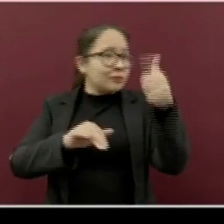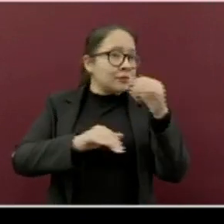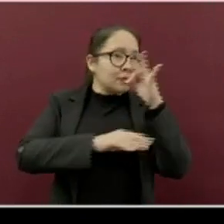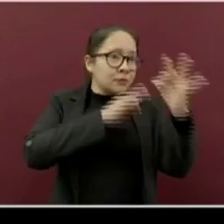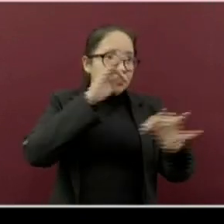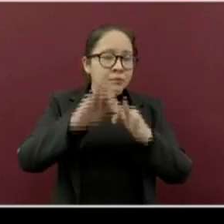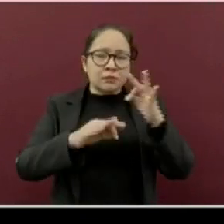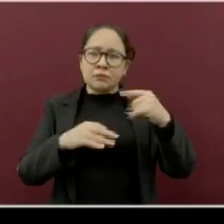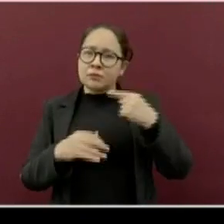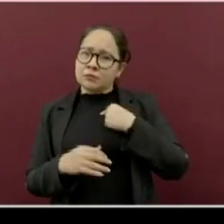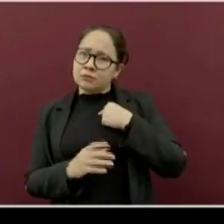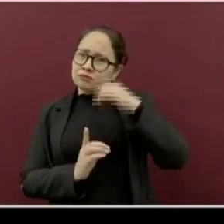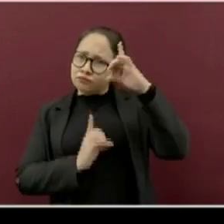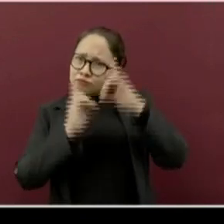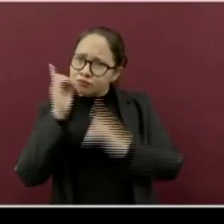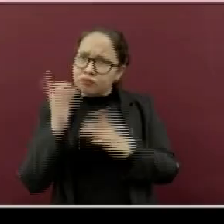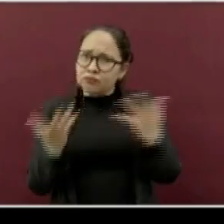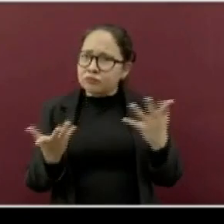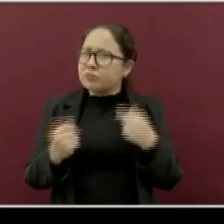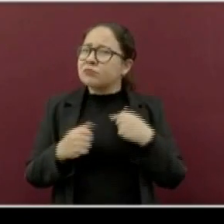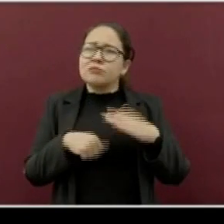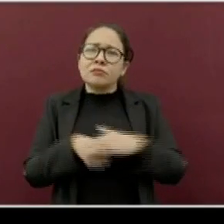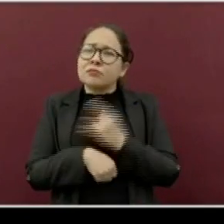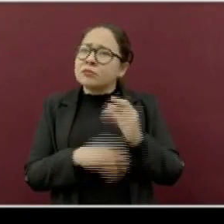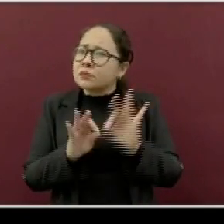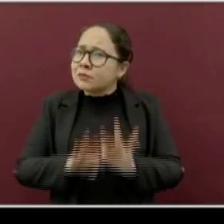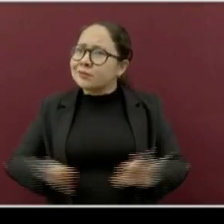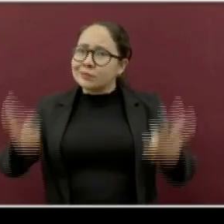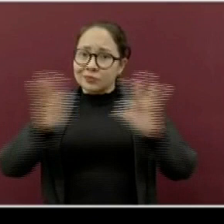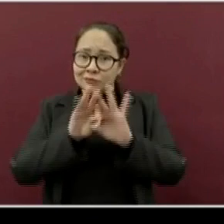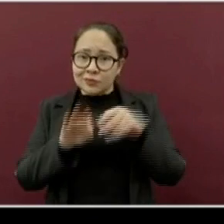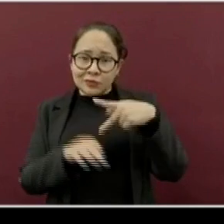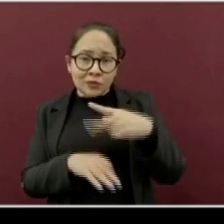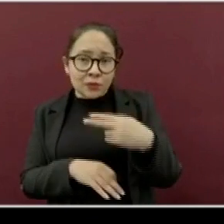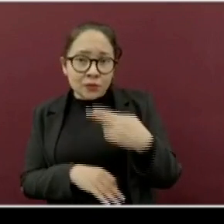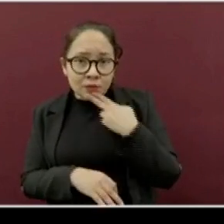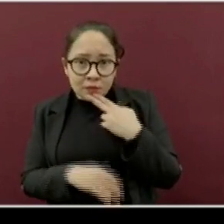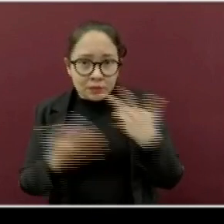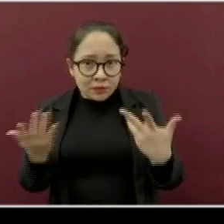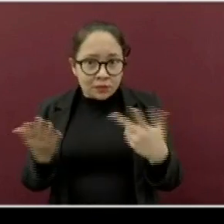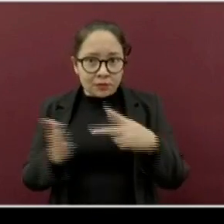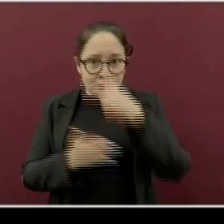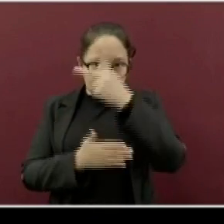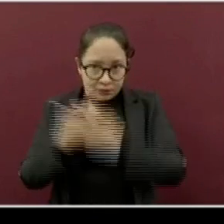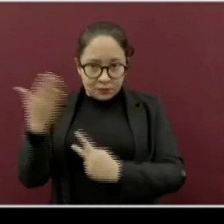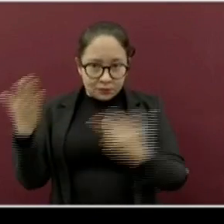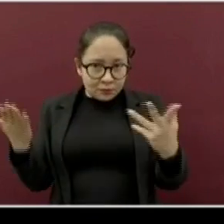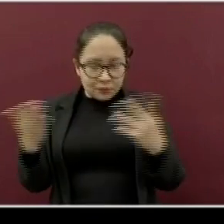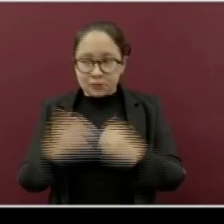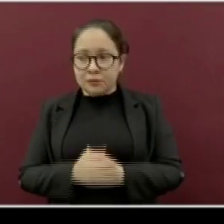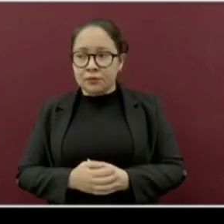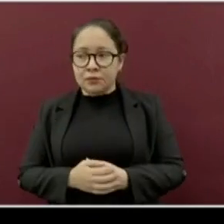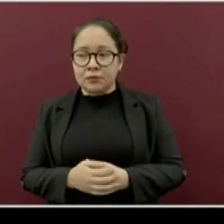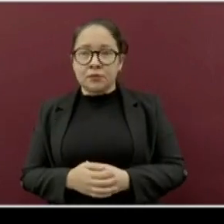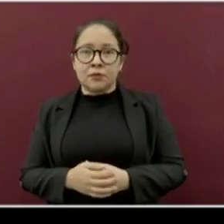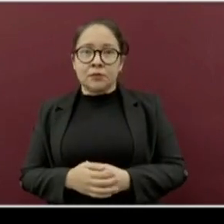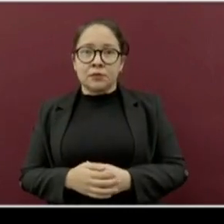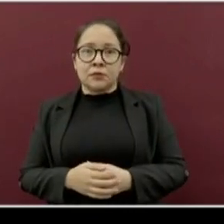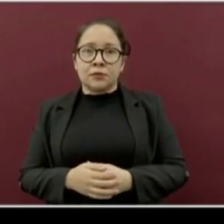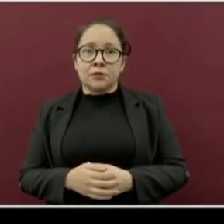Yo pregunto, ¿por qué es tan importante que hagan uso de este programa? Les comento que